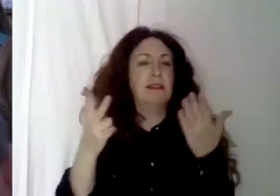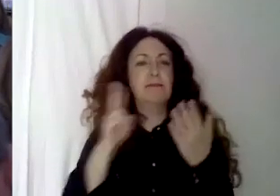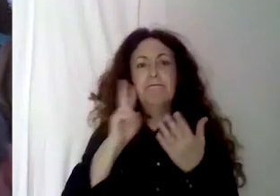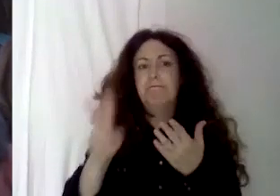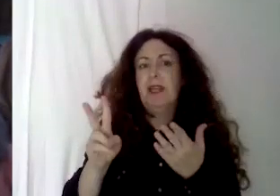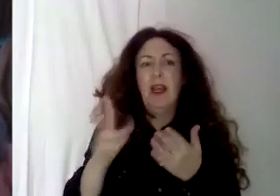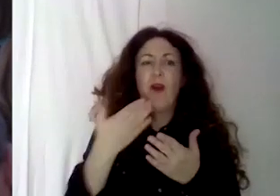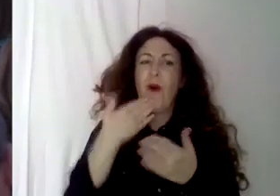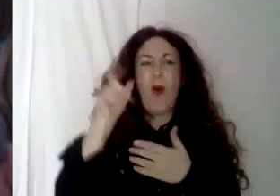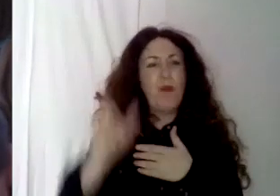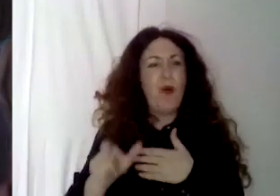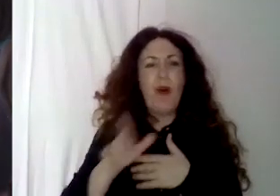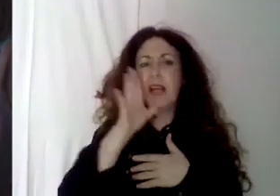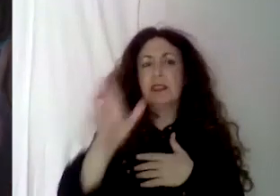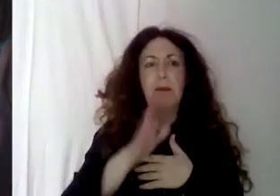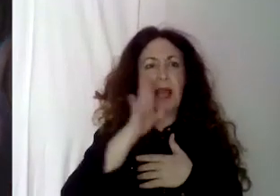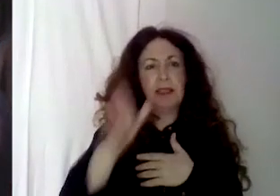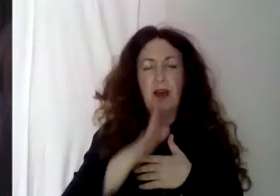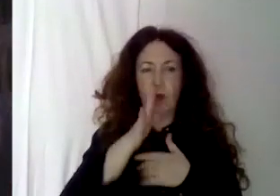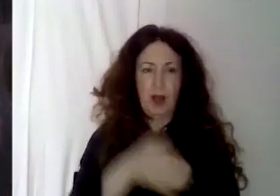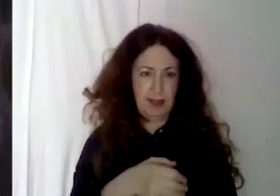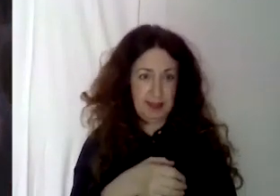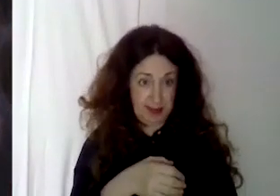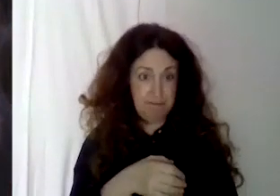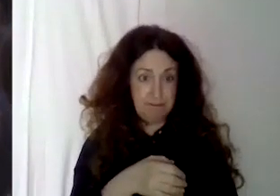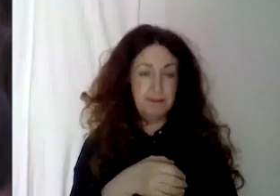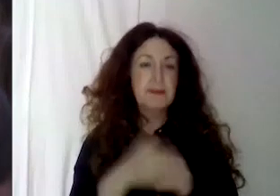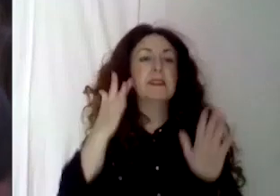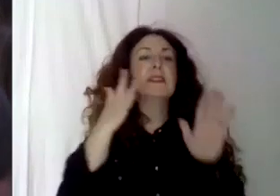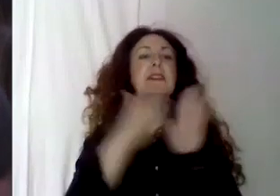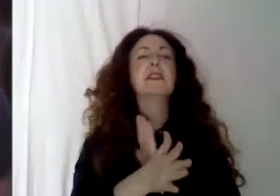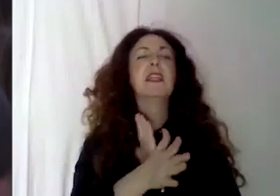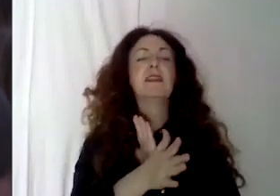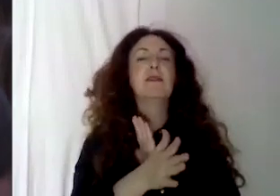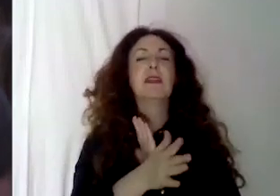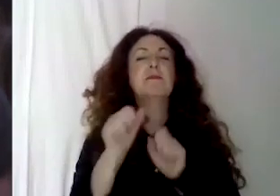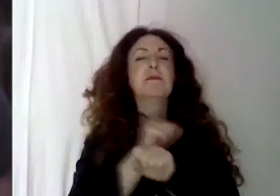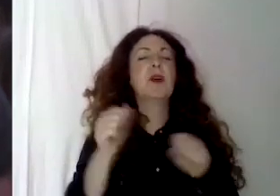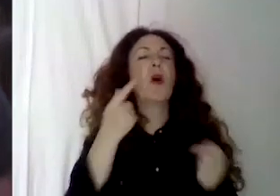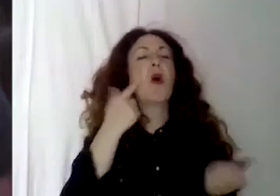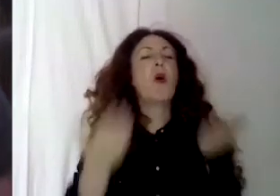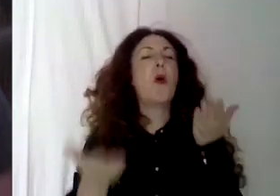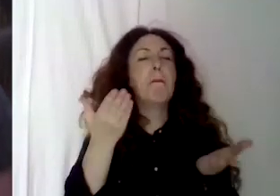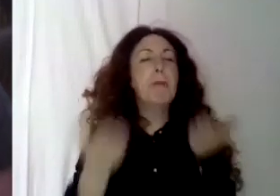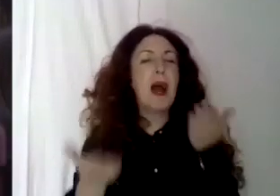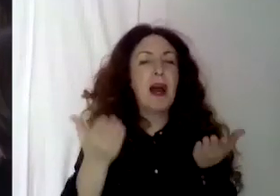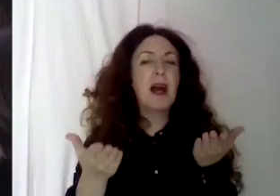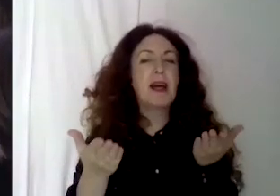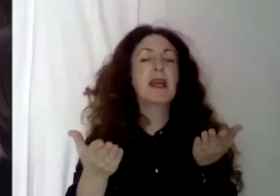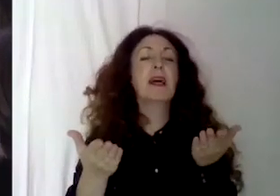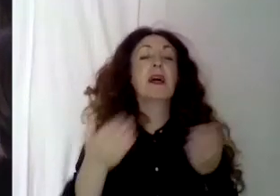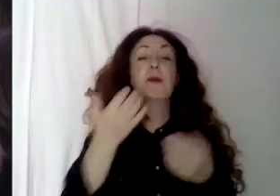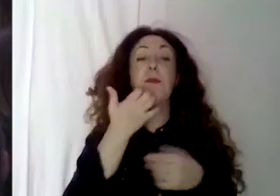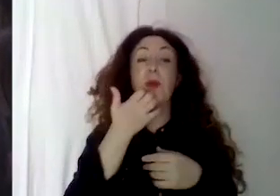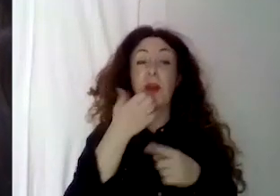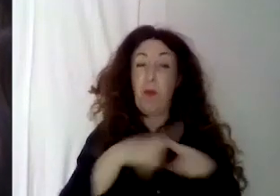evidente, y se lo he dicho muchas veces, que no se puede en modo alguno comparar la intensidad de la obra de Monteverdi, por